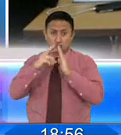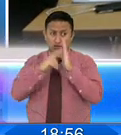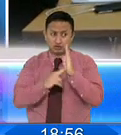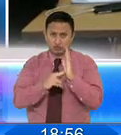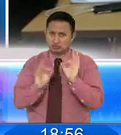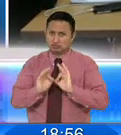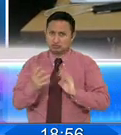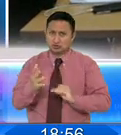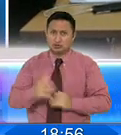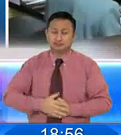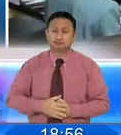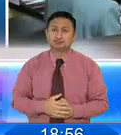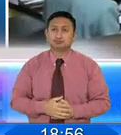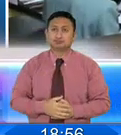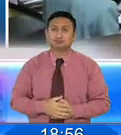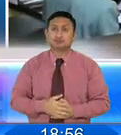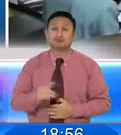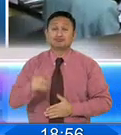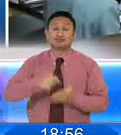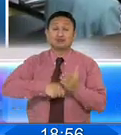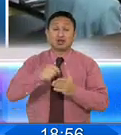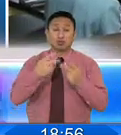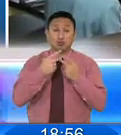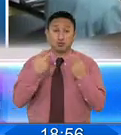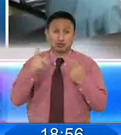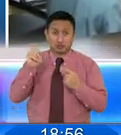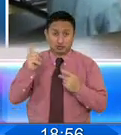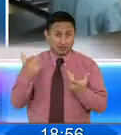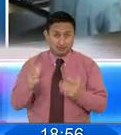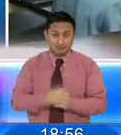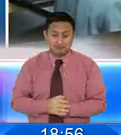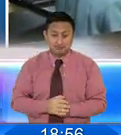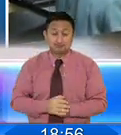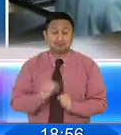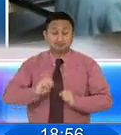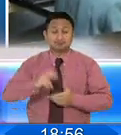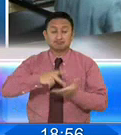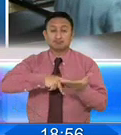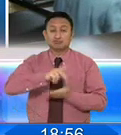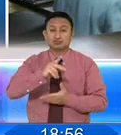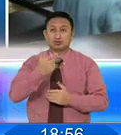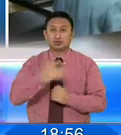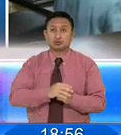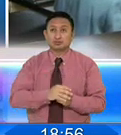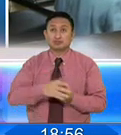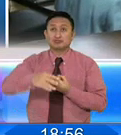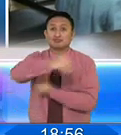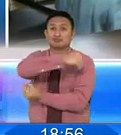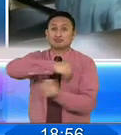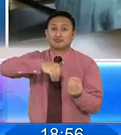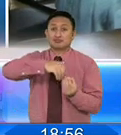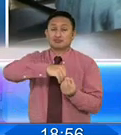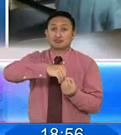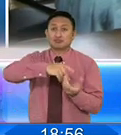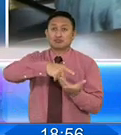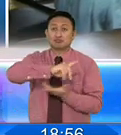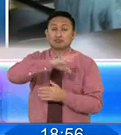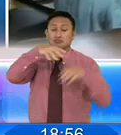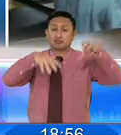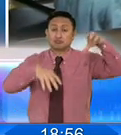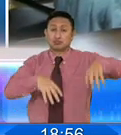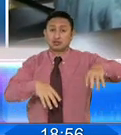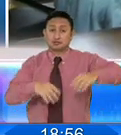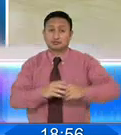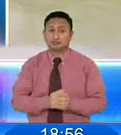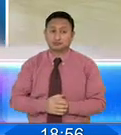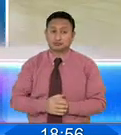la contratación pública. Además, se ha dispuesto que se debe cancelar como recurso al Estado, devolver al Estado